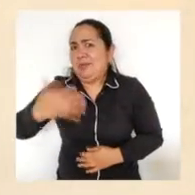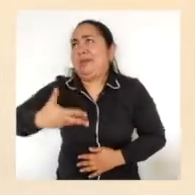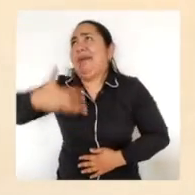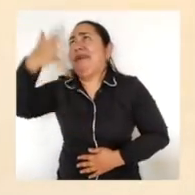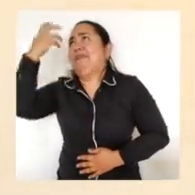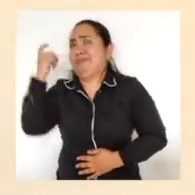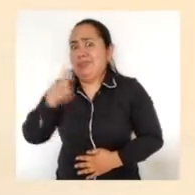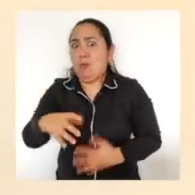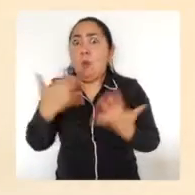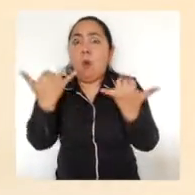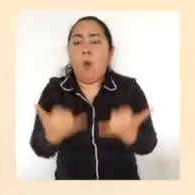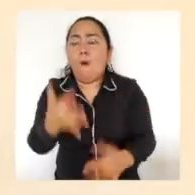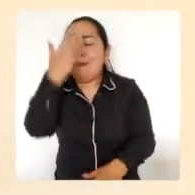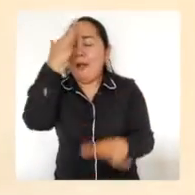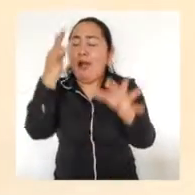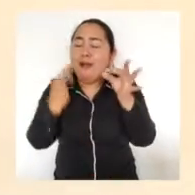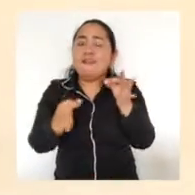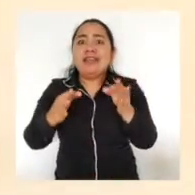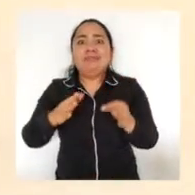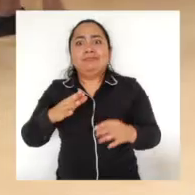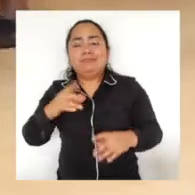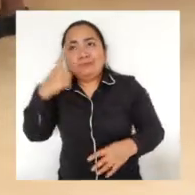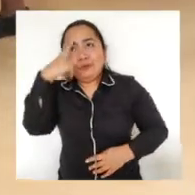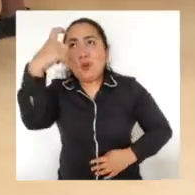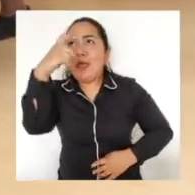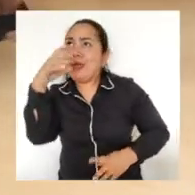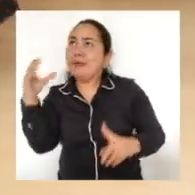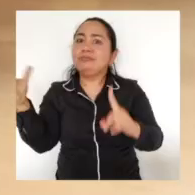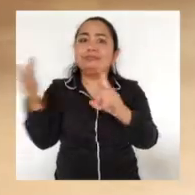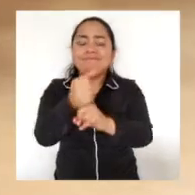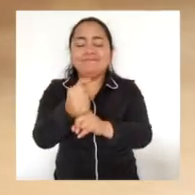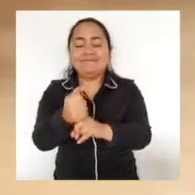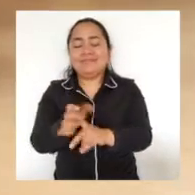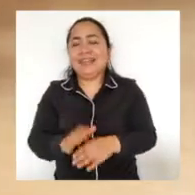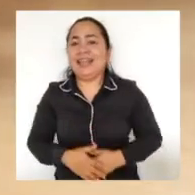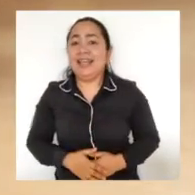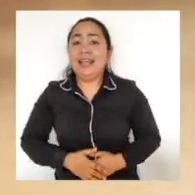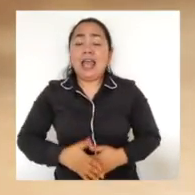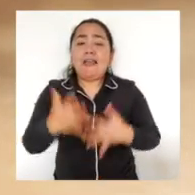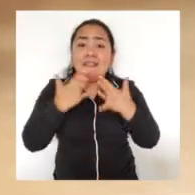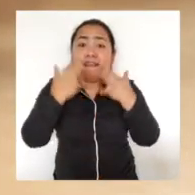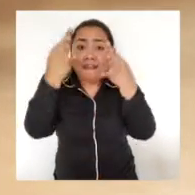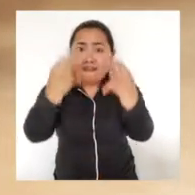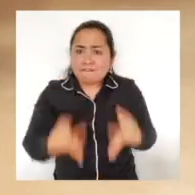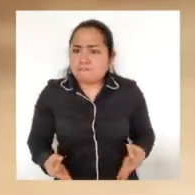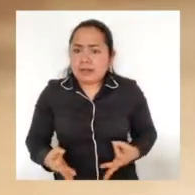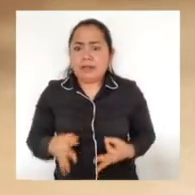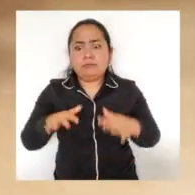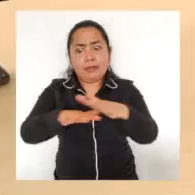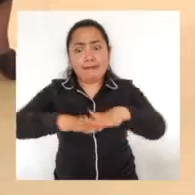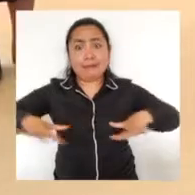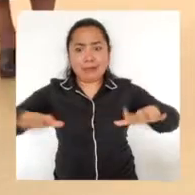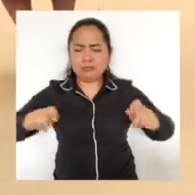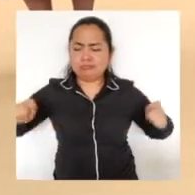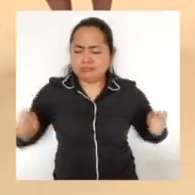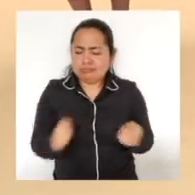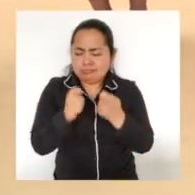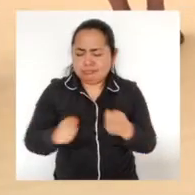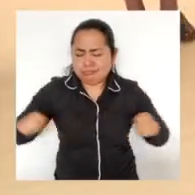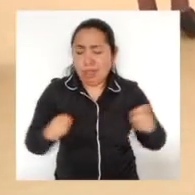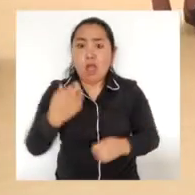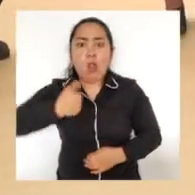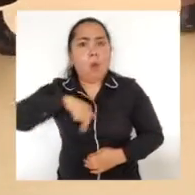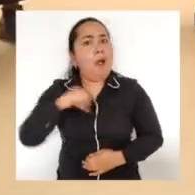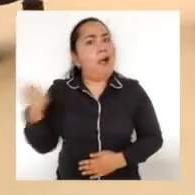hoy vemos cómo este sueño se consolida y se hace realidad. De verdad que es un espacio que lo aprovecharemos